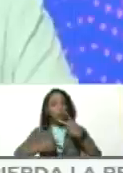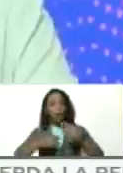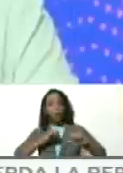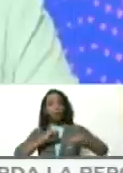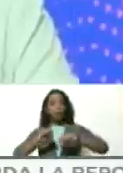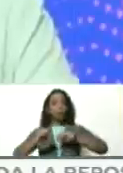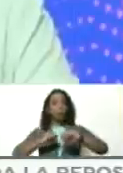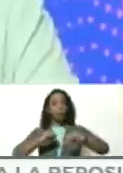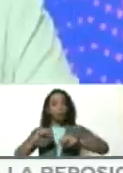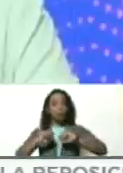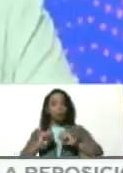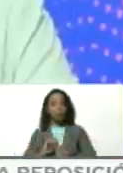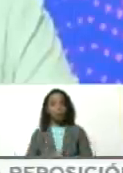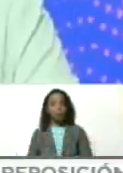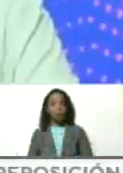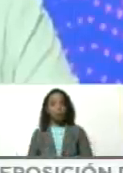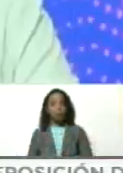acciones.